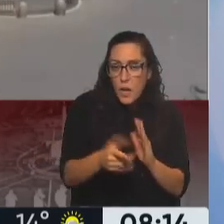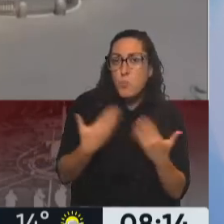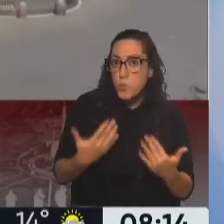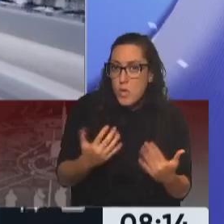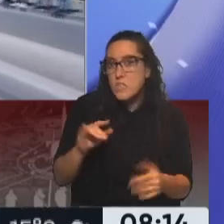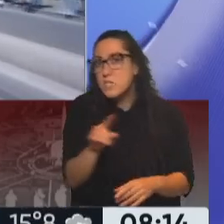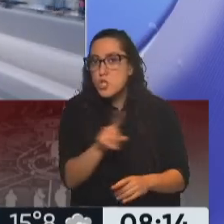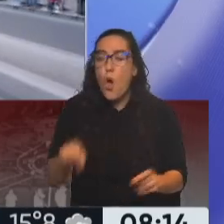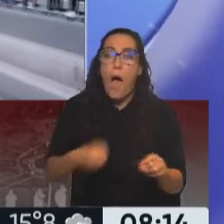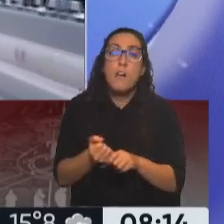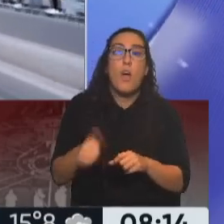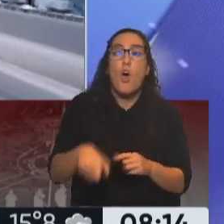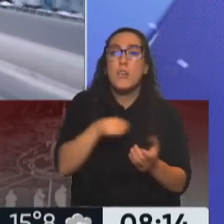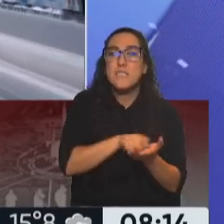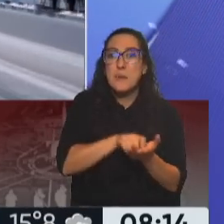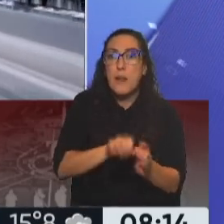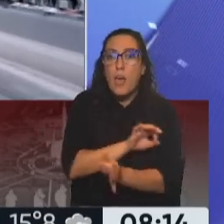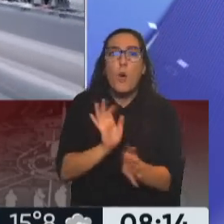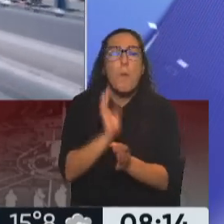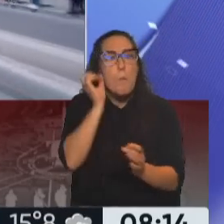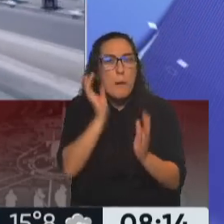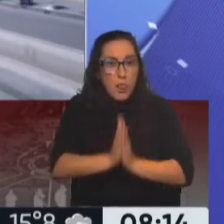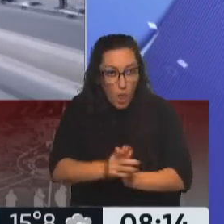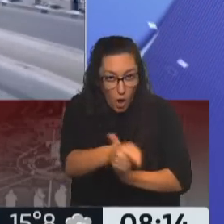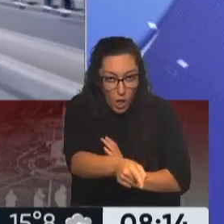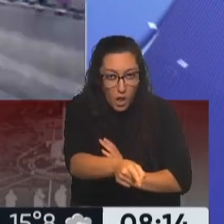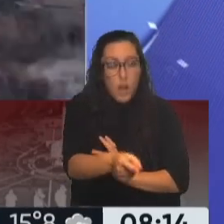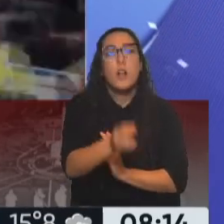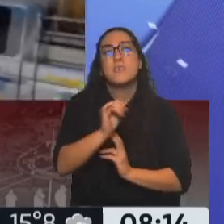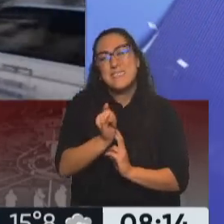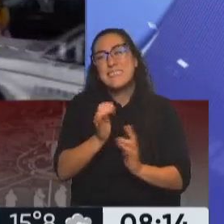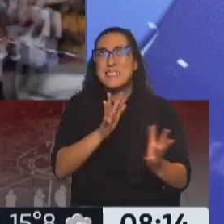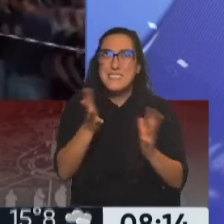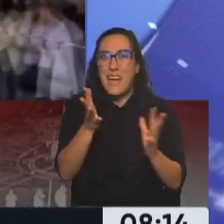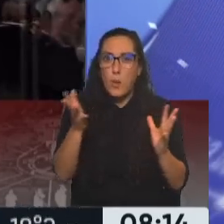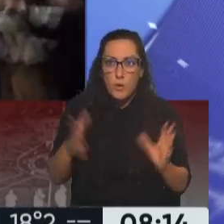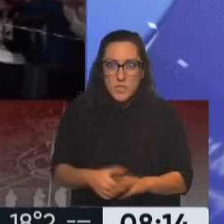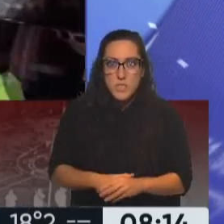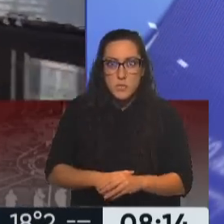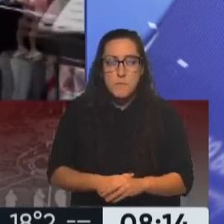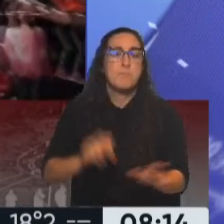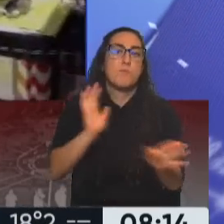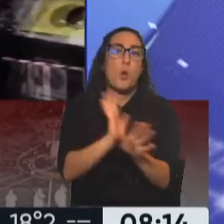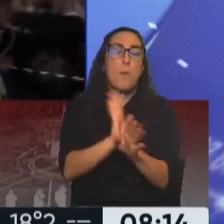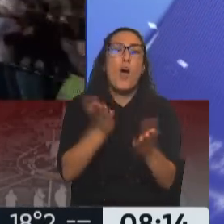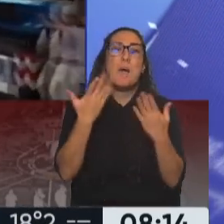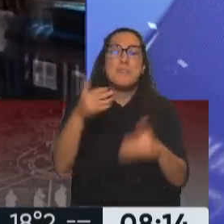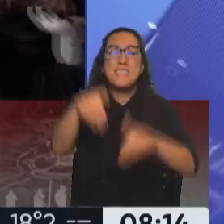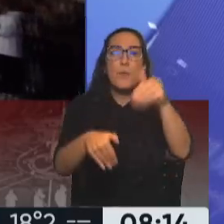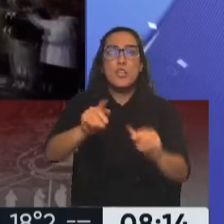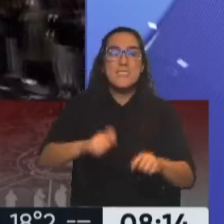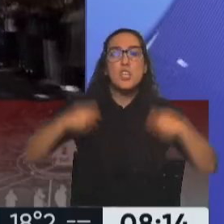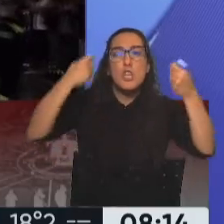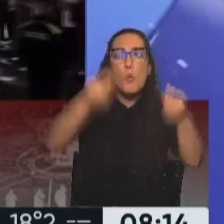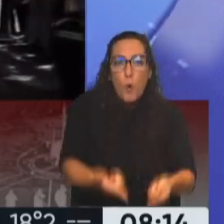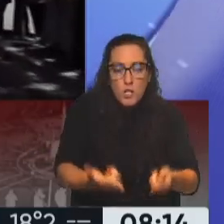había nada escrito sobre eso. Como una especie de indulto. Una especie de indulto. Sí, que le devolviera, por supuesto, sin